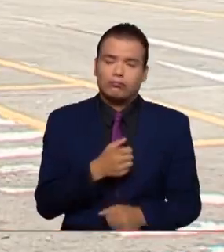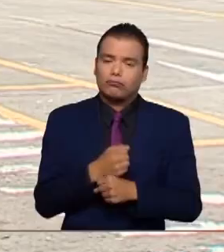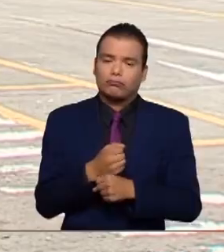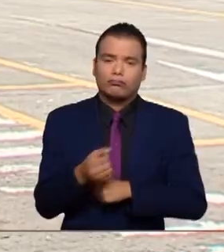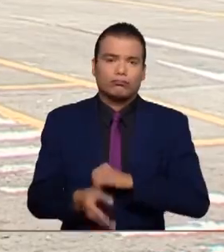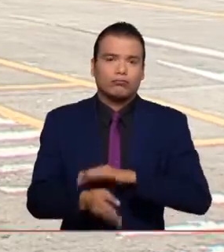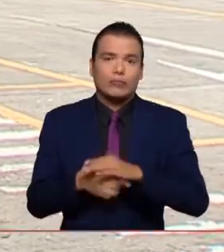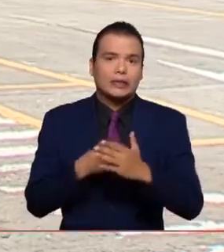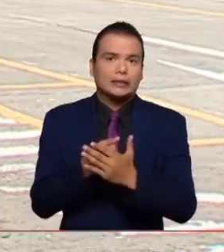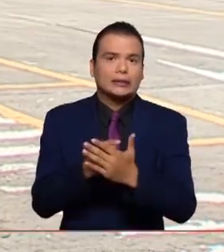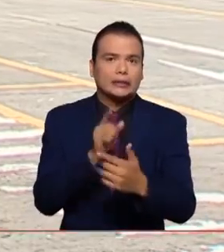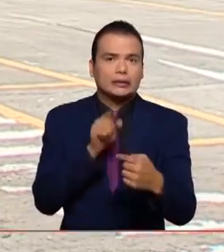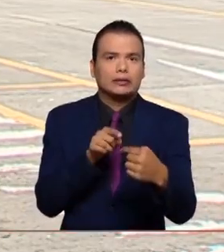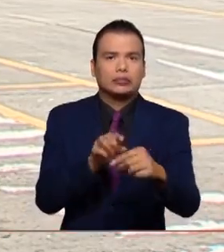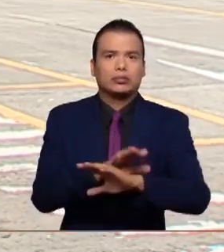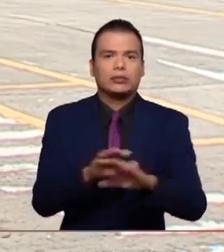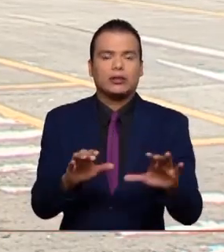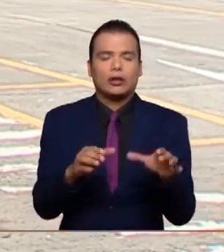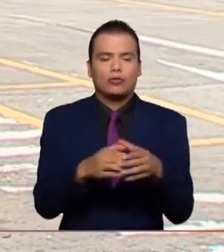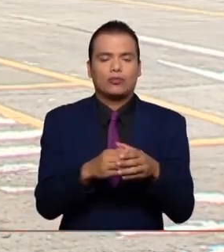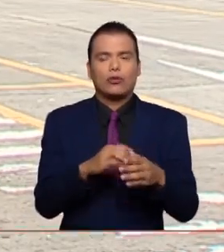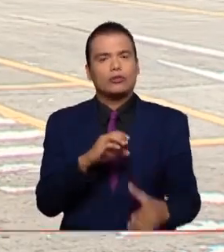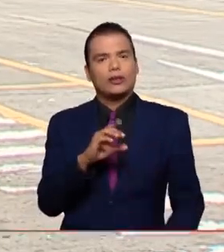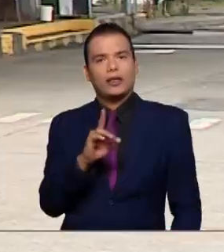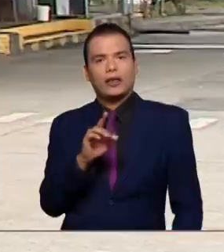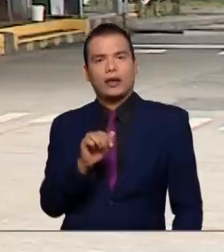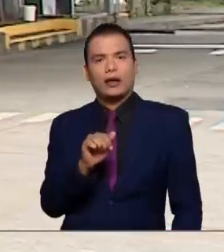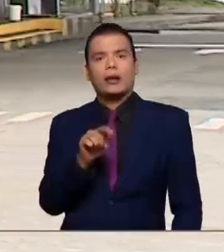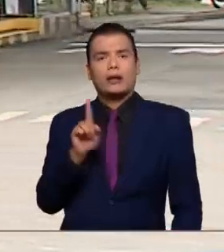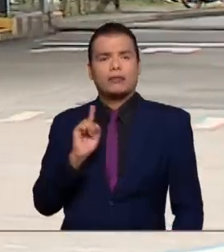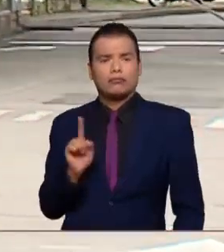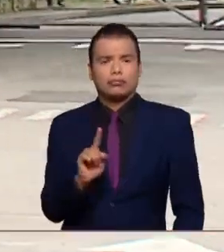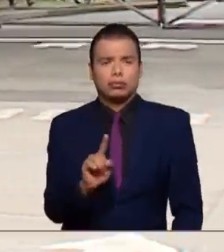El sancionado Centro de Diagnóstico Automotor de Palmira supera